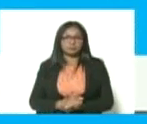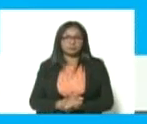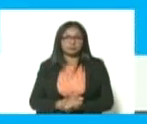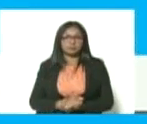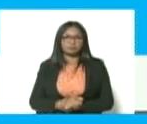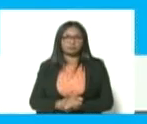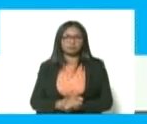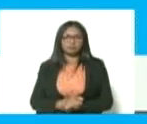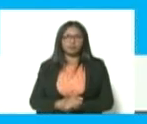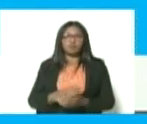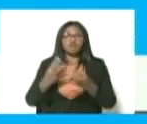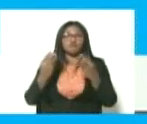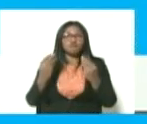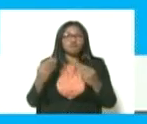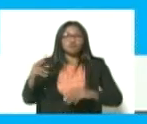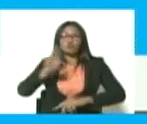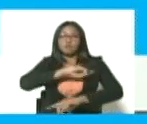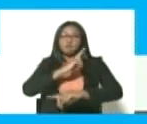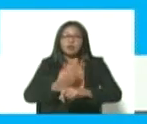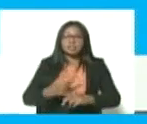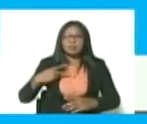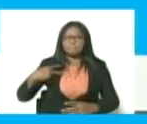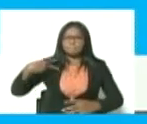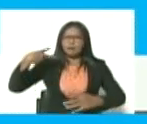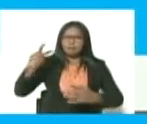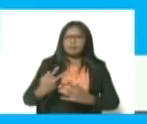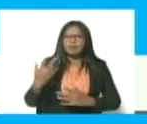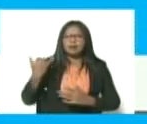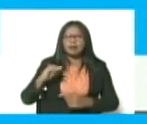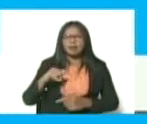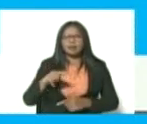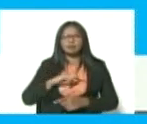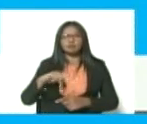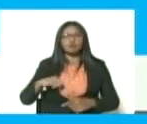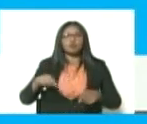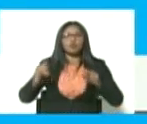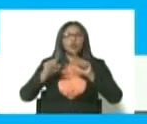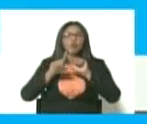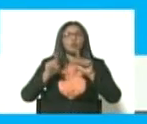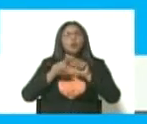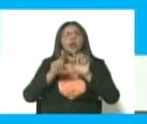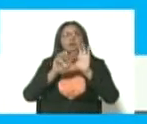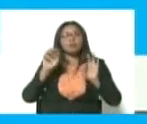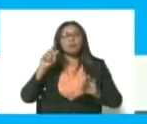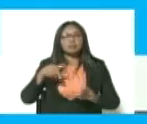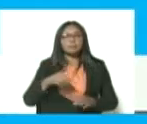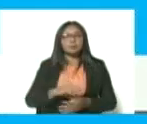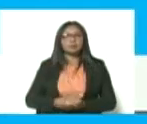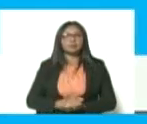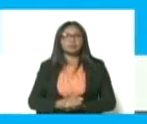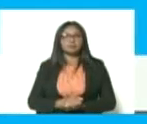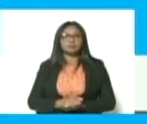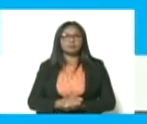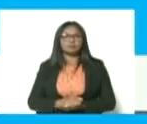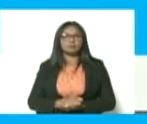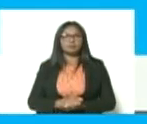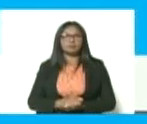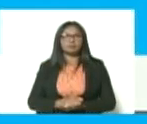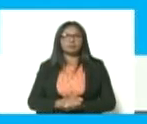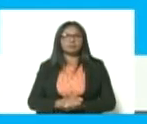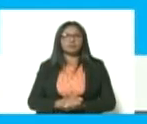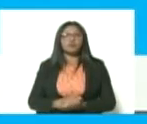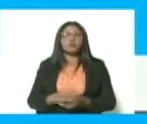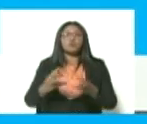Bastante coraje, valentía en las posiciones de nuestro pueblo, de nuestra Fuerza Armada Nacional Bolivariana.